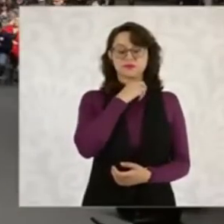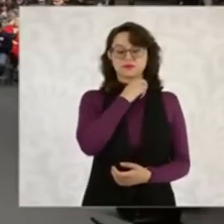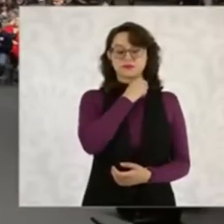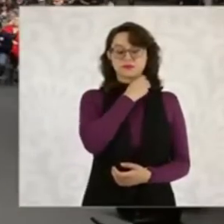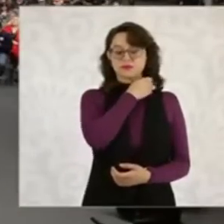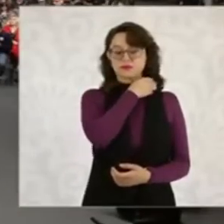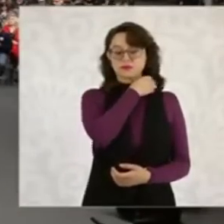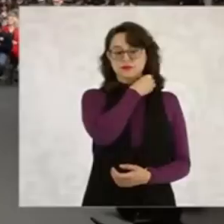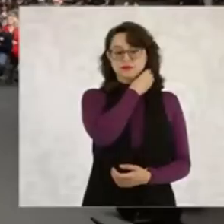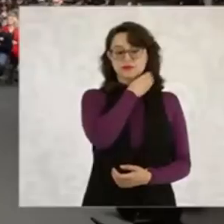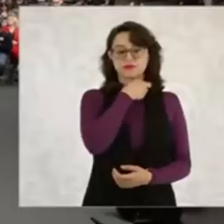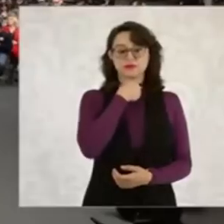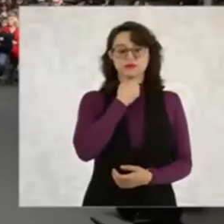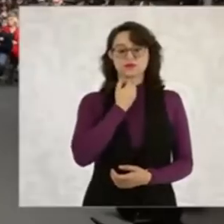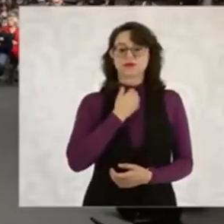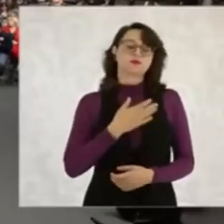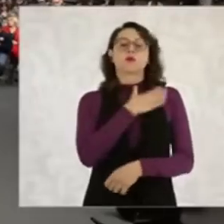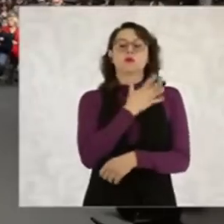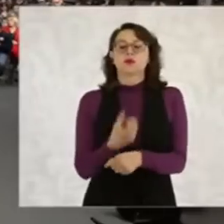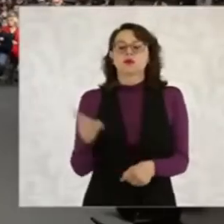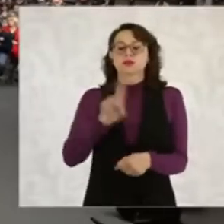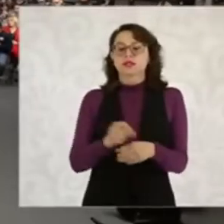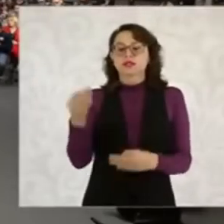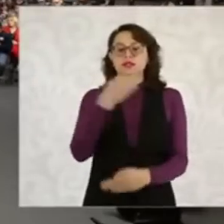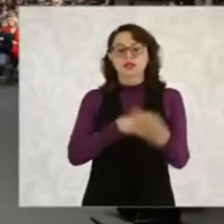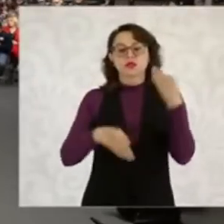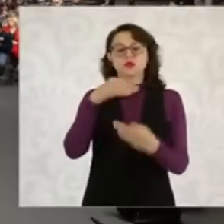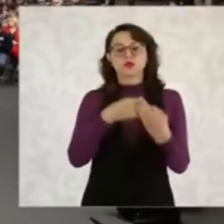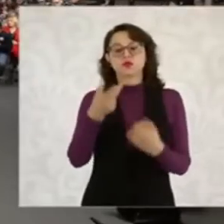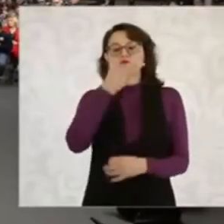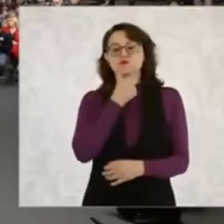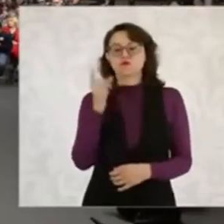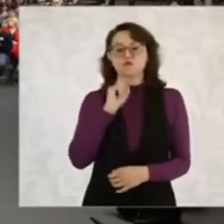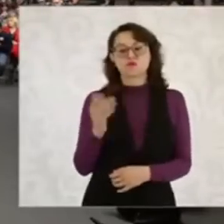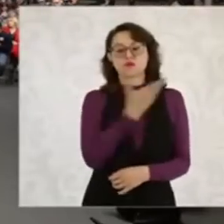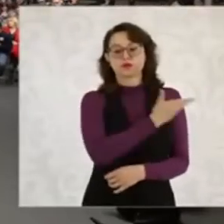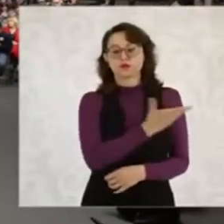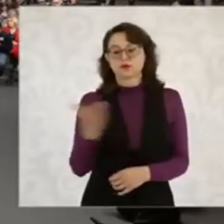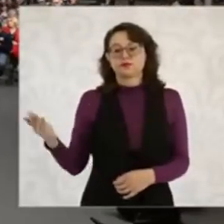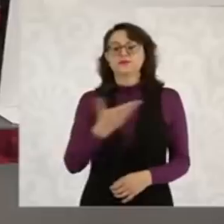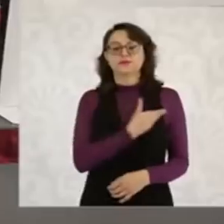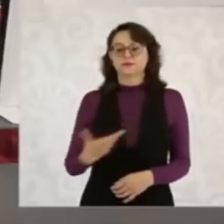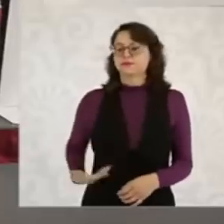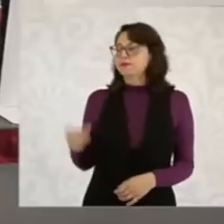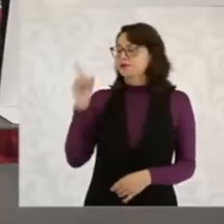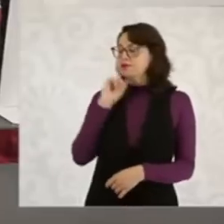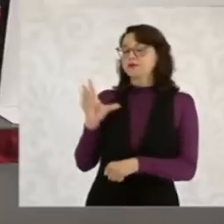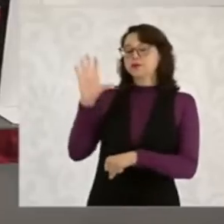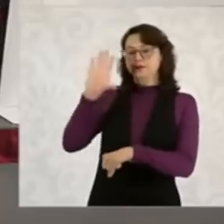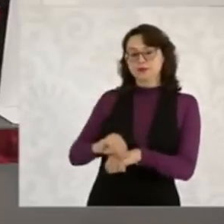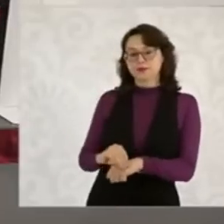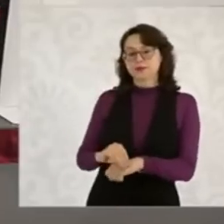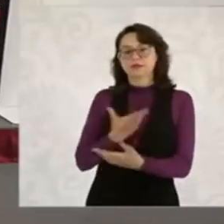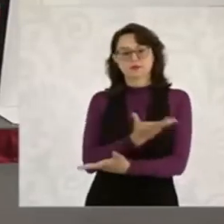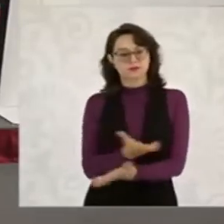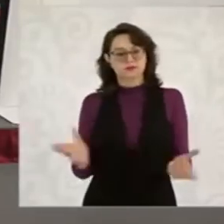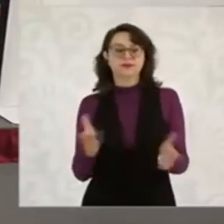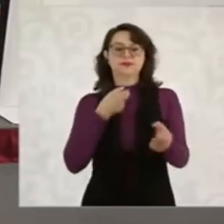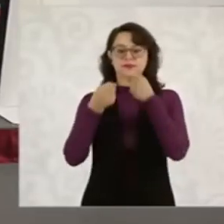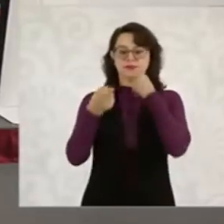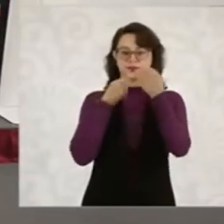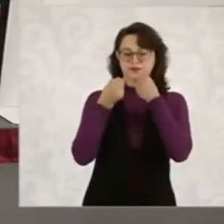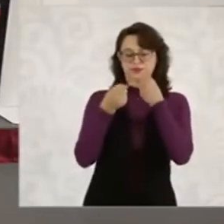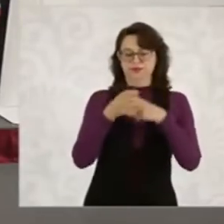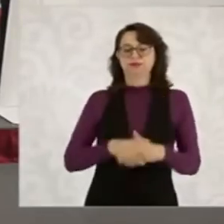Muy buenos días a todas y todos. Con su permiso, Presidenta, compañeras y compañeros de los medios de comunicación, para informar